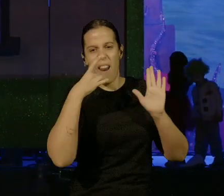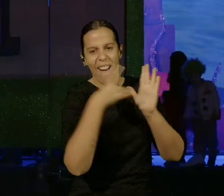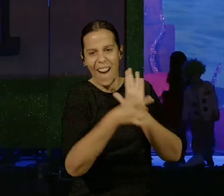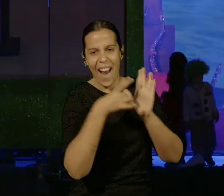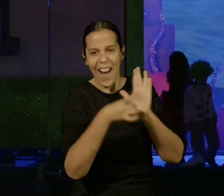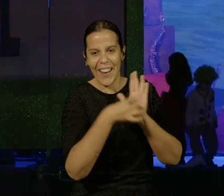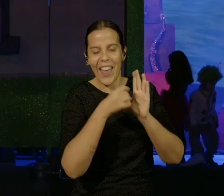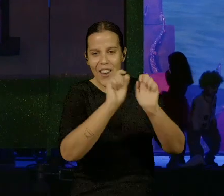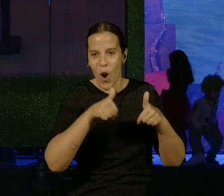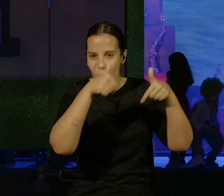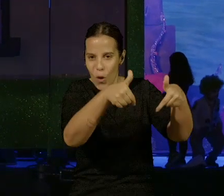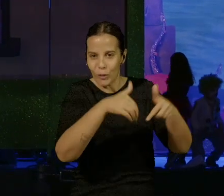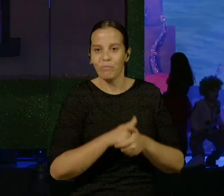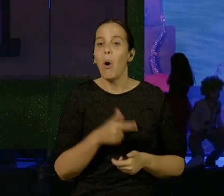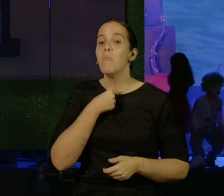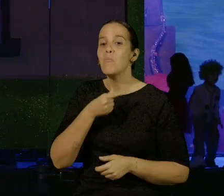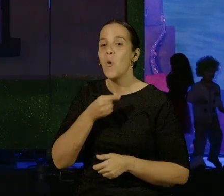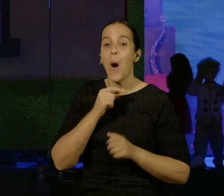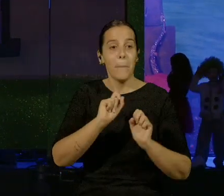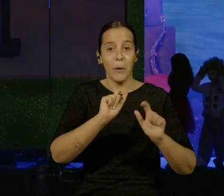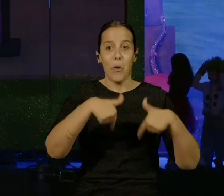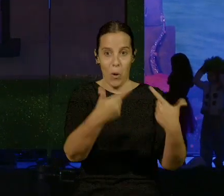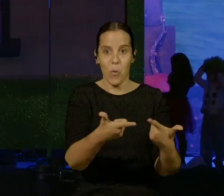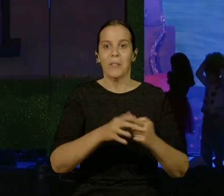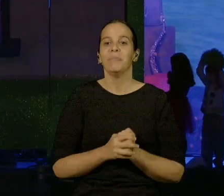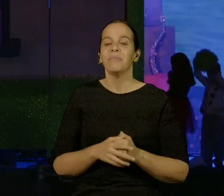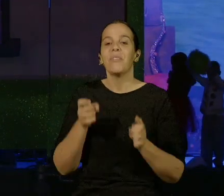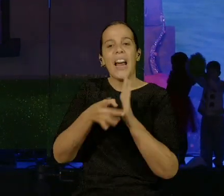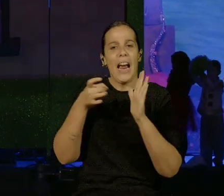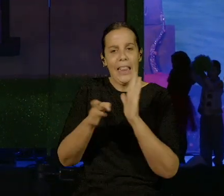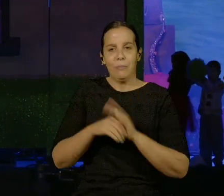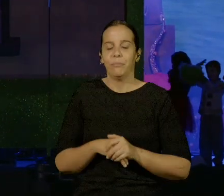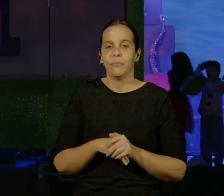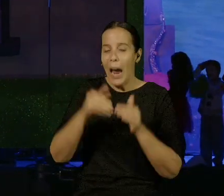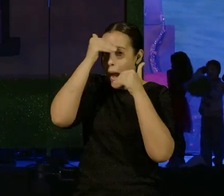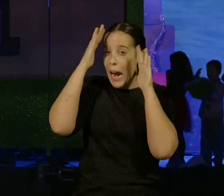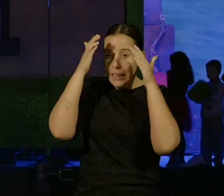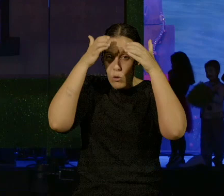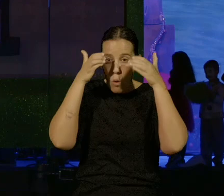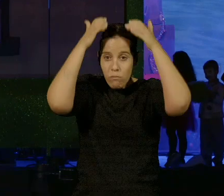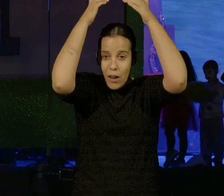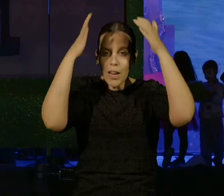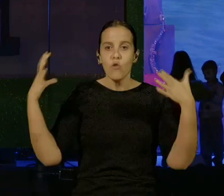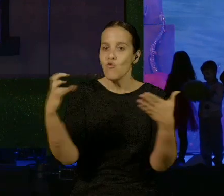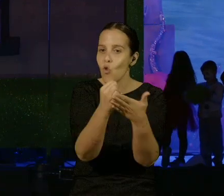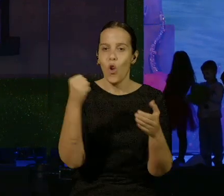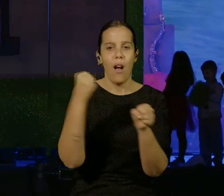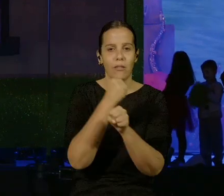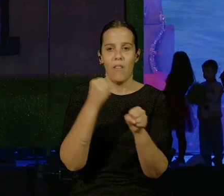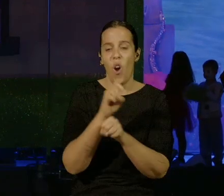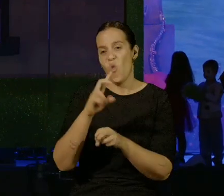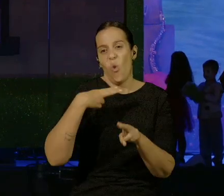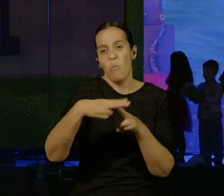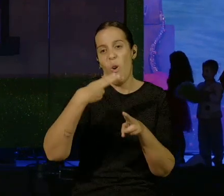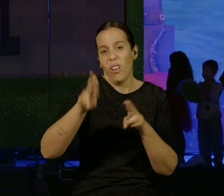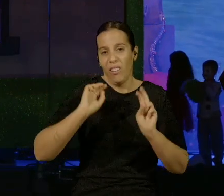cero. Estupendo, eso me gusta, calidad sobre todo. Atentos todos al chef y todos a trabajar, no como hacen los